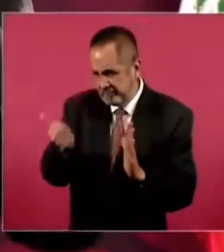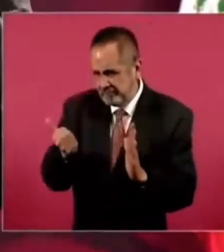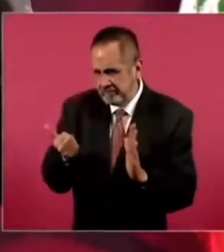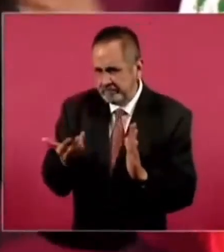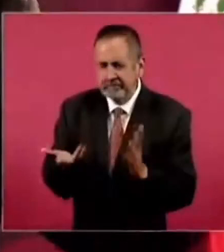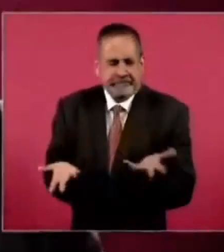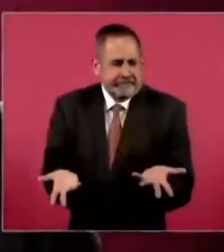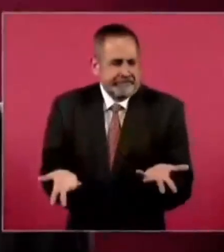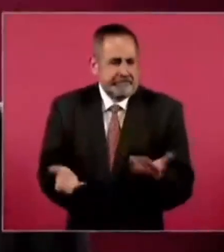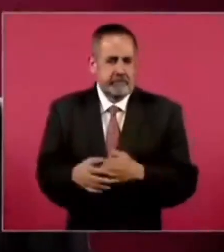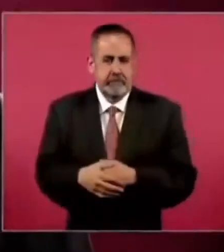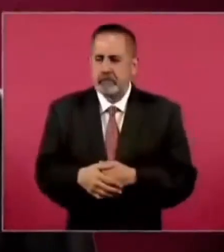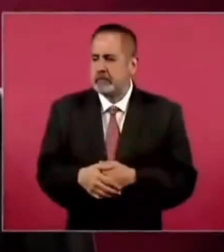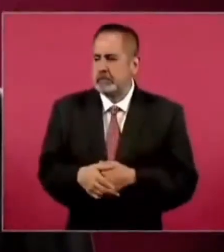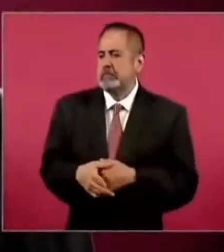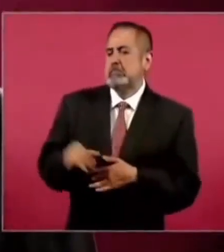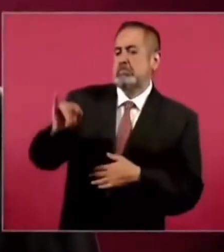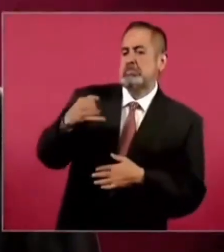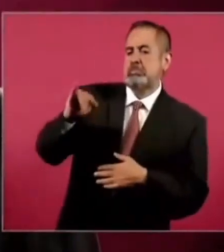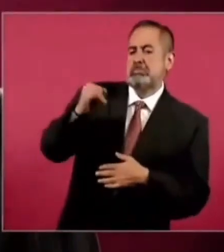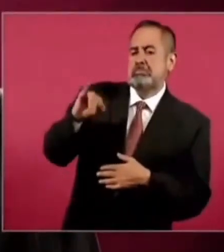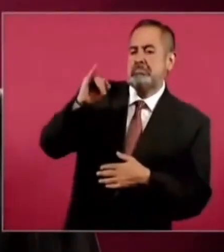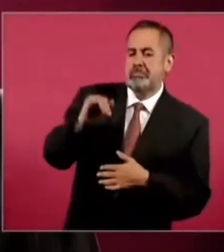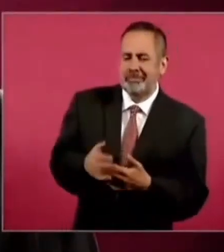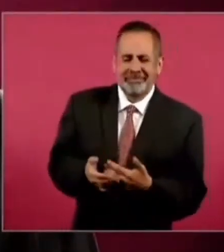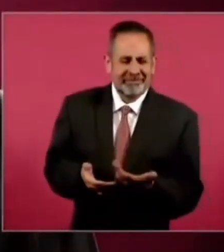No es descalificar,